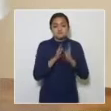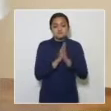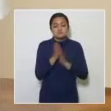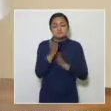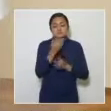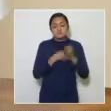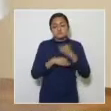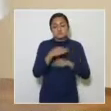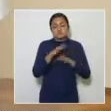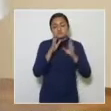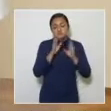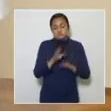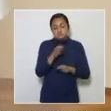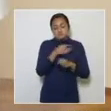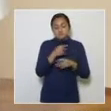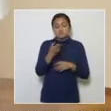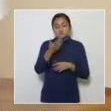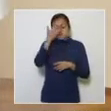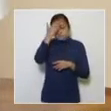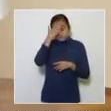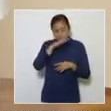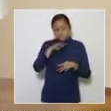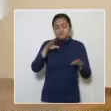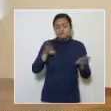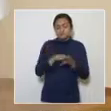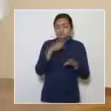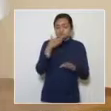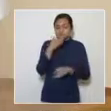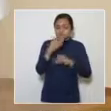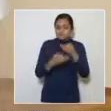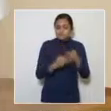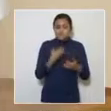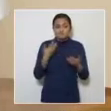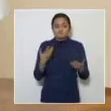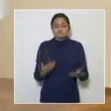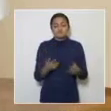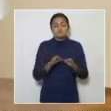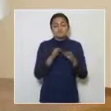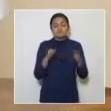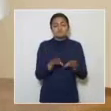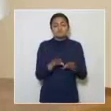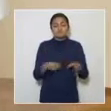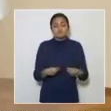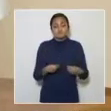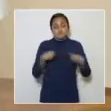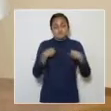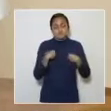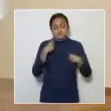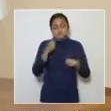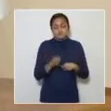solidaridad, mucha conciencia, formas de convivencia